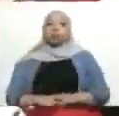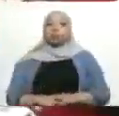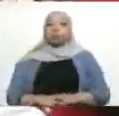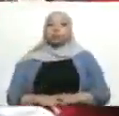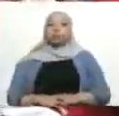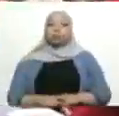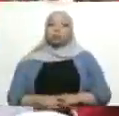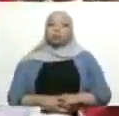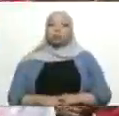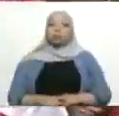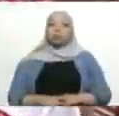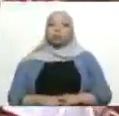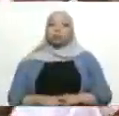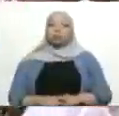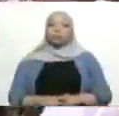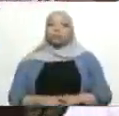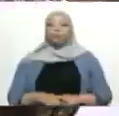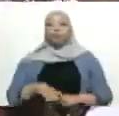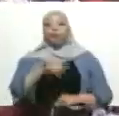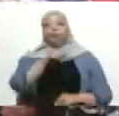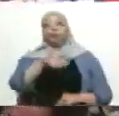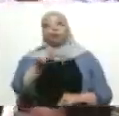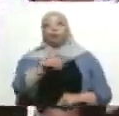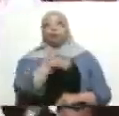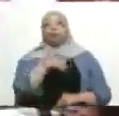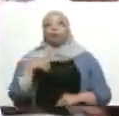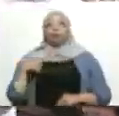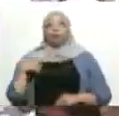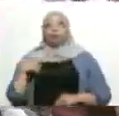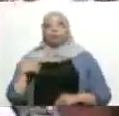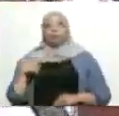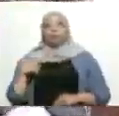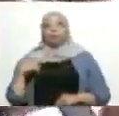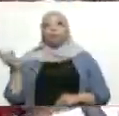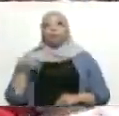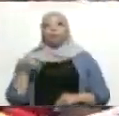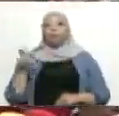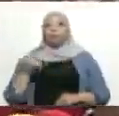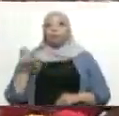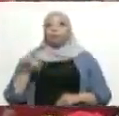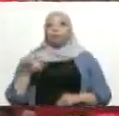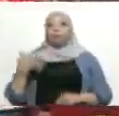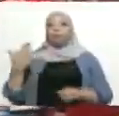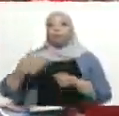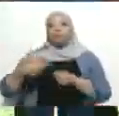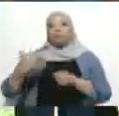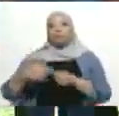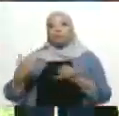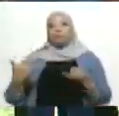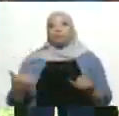Si allá tienen ellos su necesidad de petróleo, bueno,